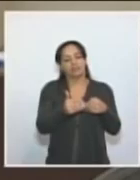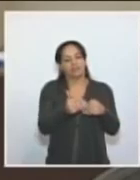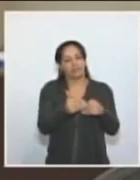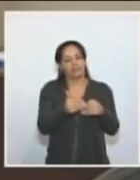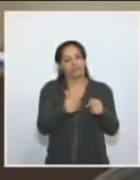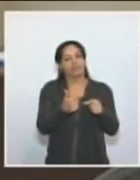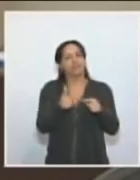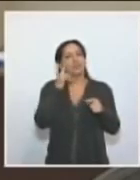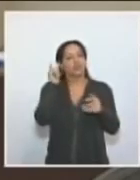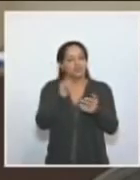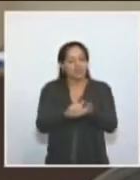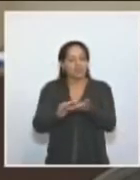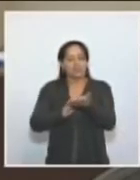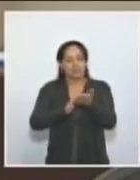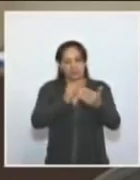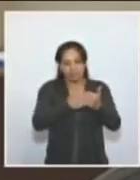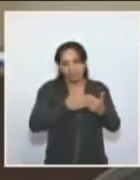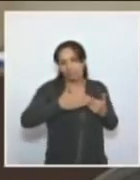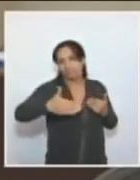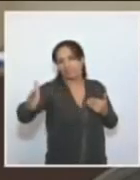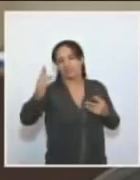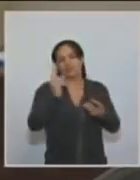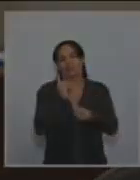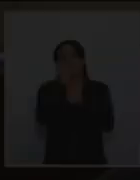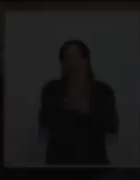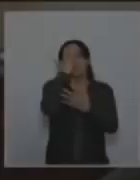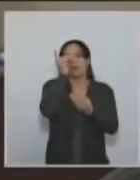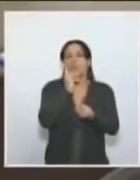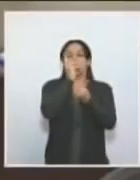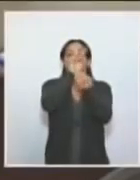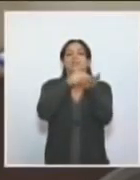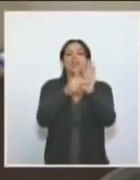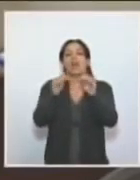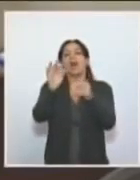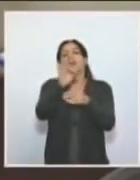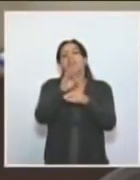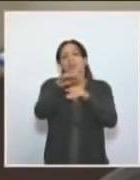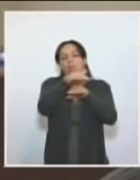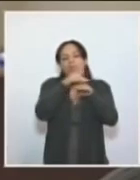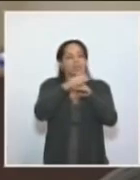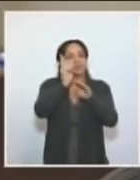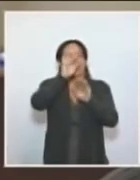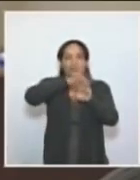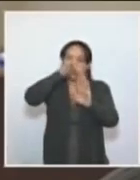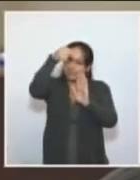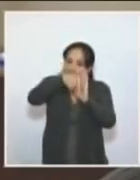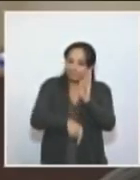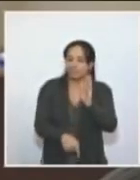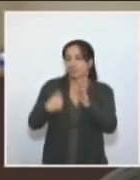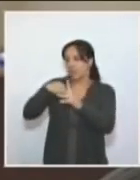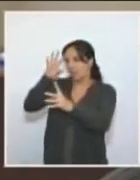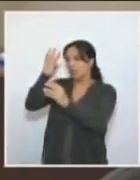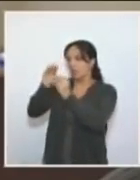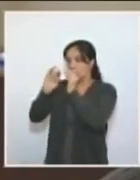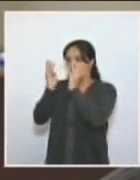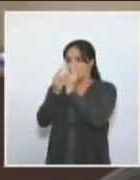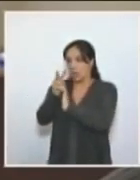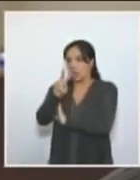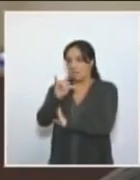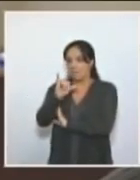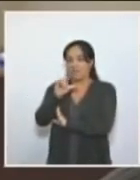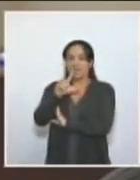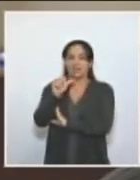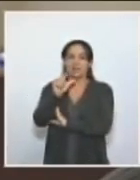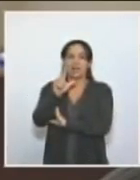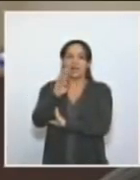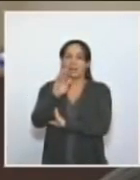la solución a las políticas de los cafeteros. Estoy de acuerdo, honorable senador Villalba, en el sentido de